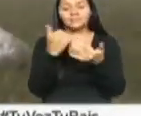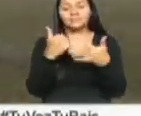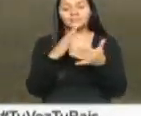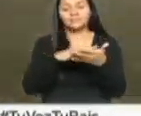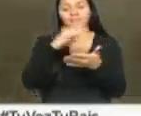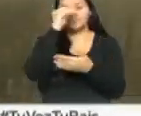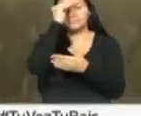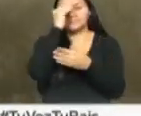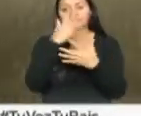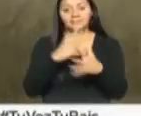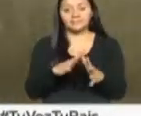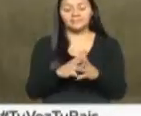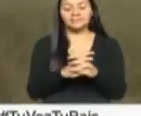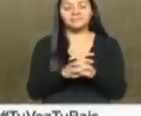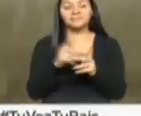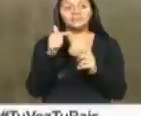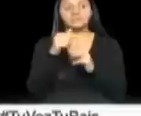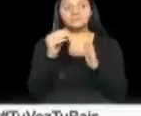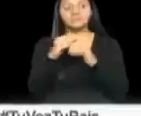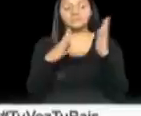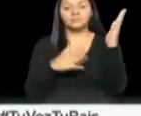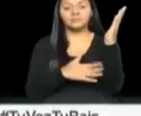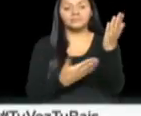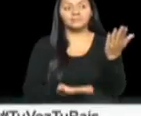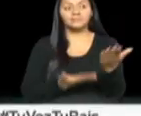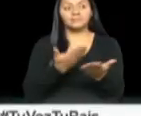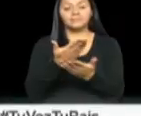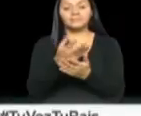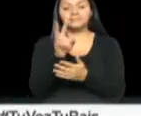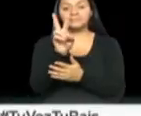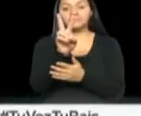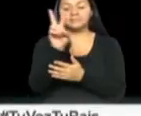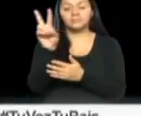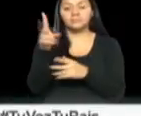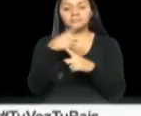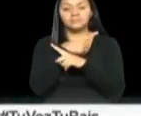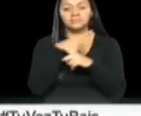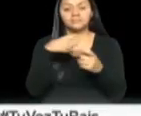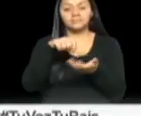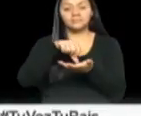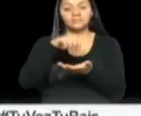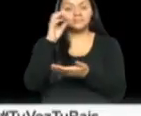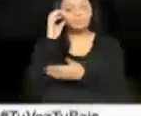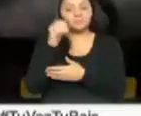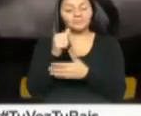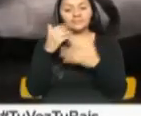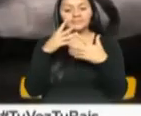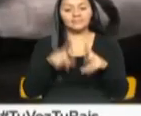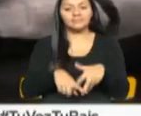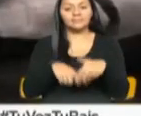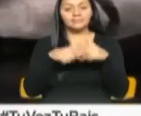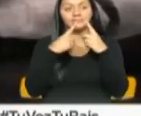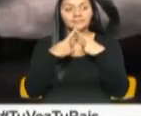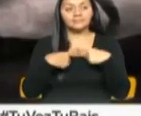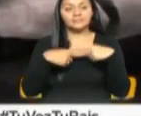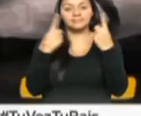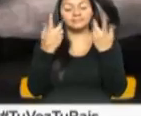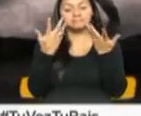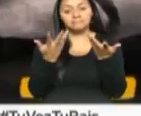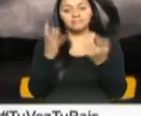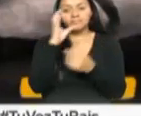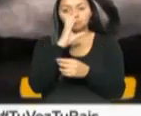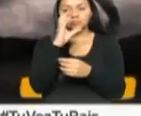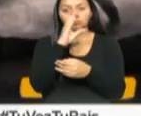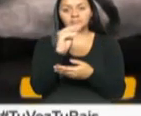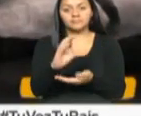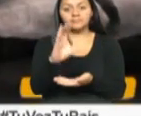desde lo fantástico. Este proyecto fue presentado este 22 de marzo en la ciudad de Cuenca. A partir de su lanzamiento se pretende buscar